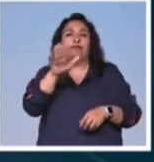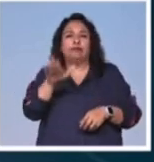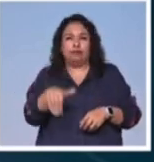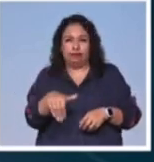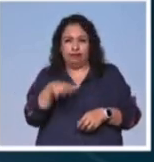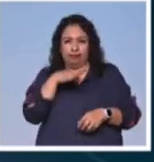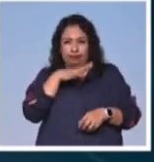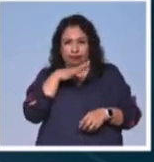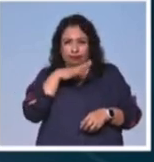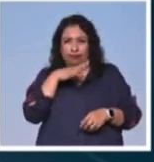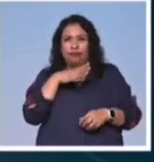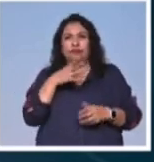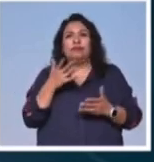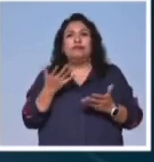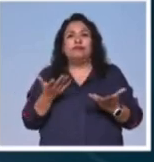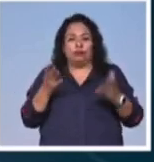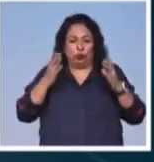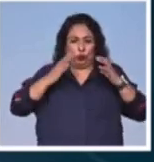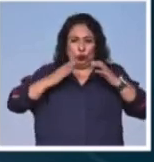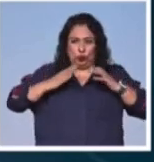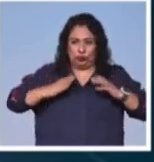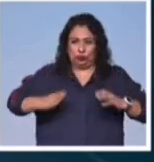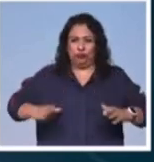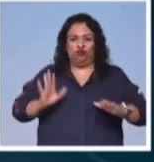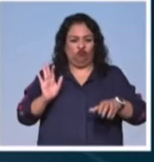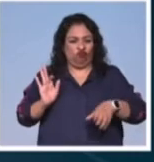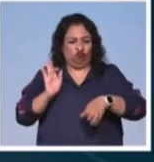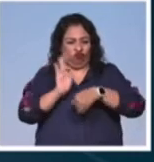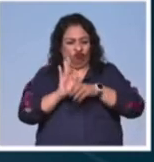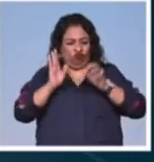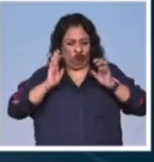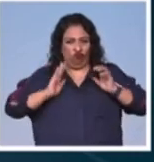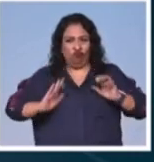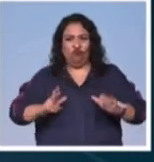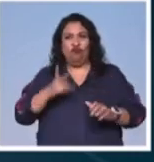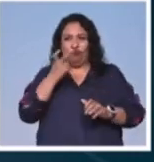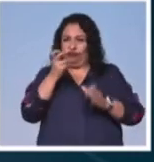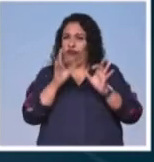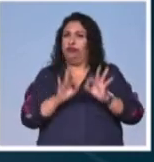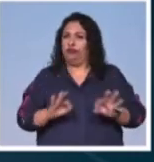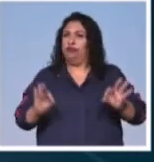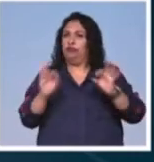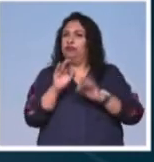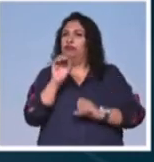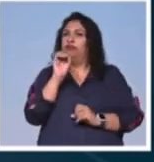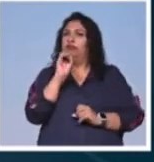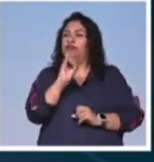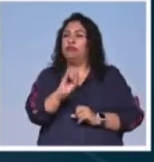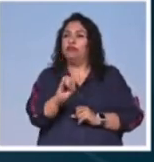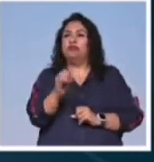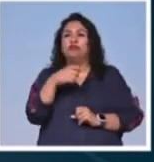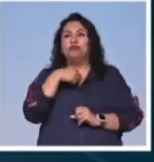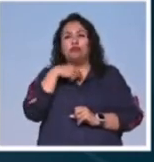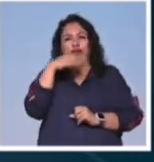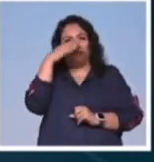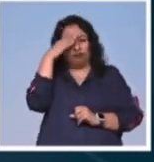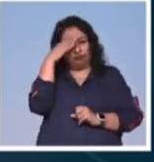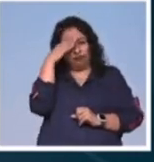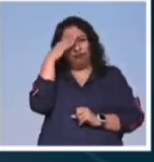¿no? El cuerpo, el proteger el cuerpo es algo muy importante. Y creo que es